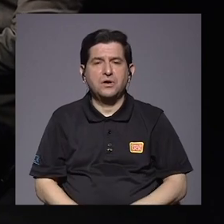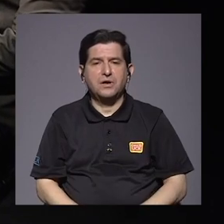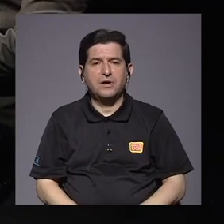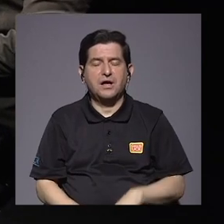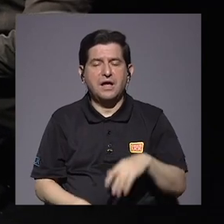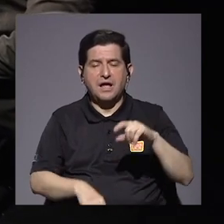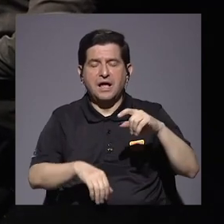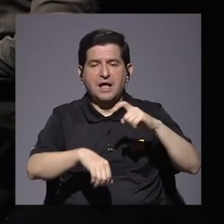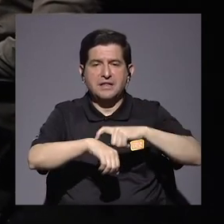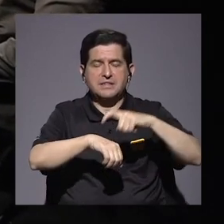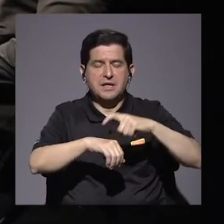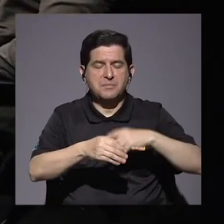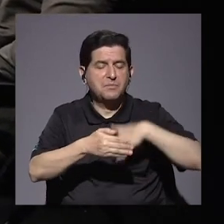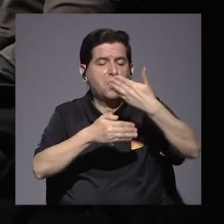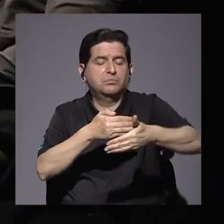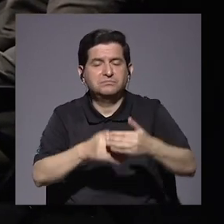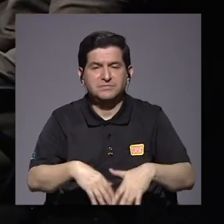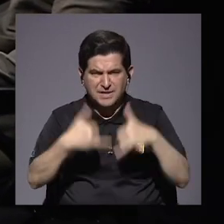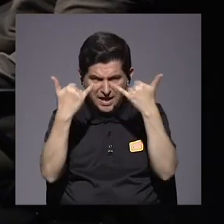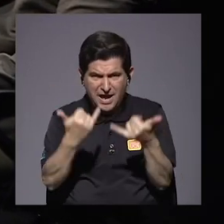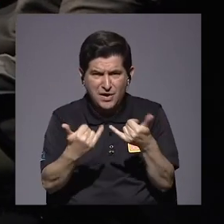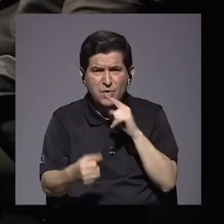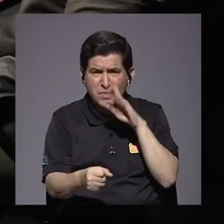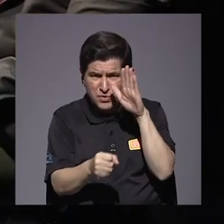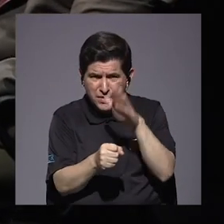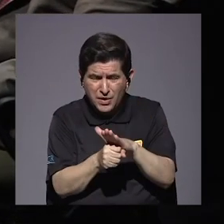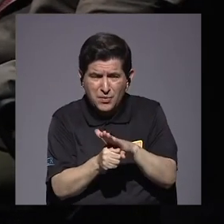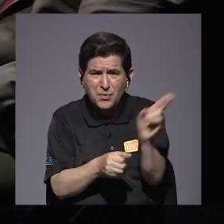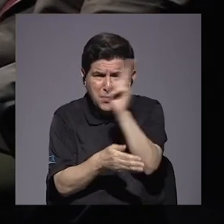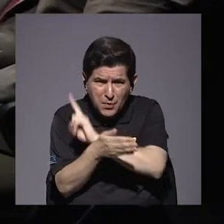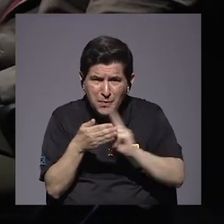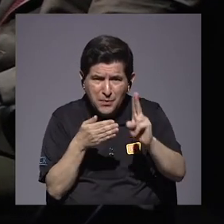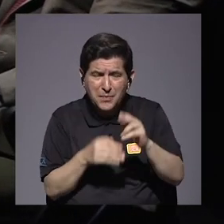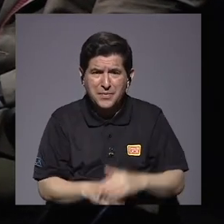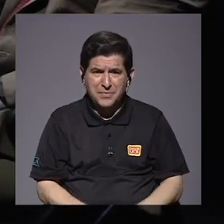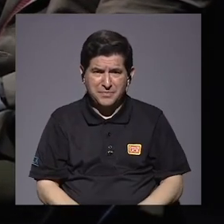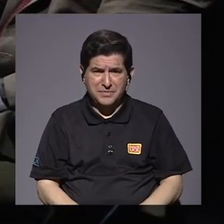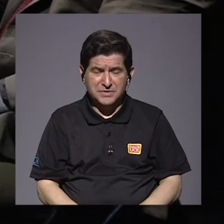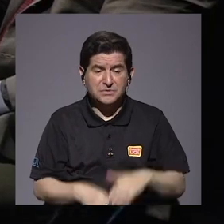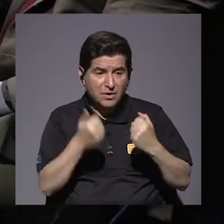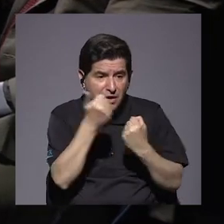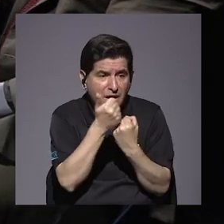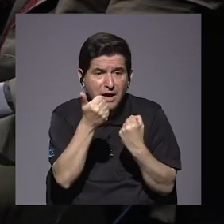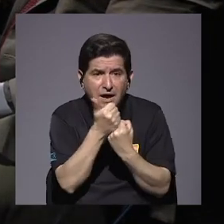futuro, porque en este momento el compromiso de la universidad es